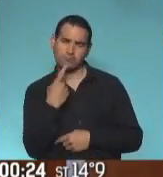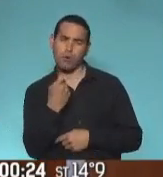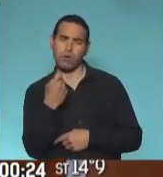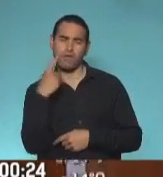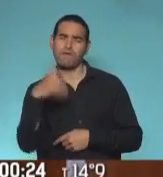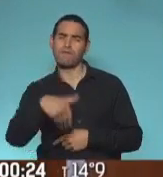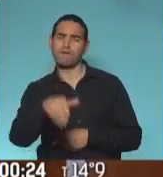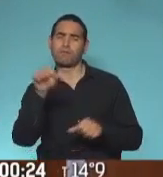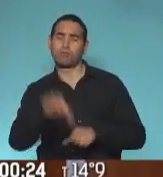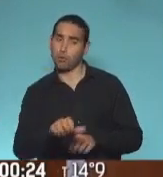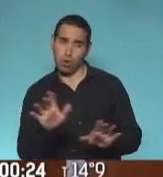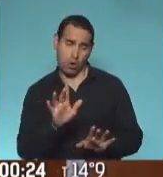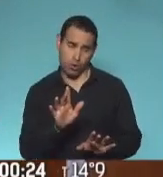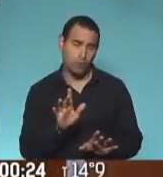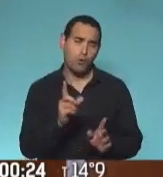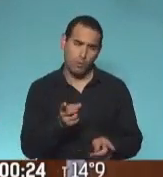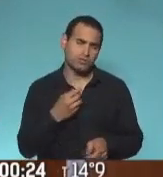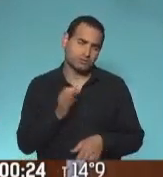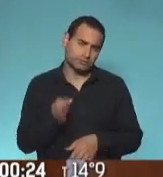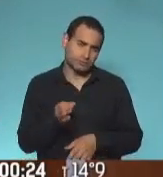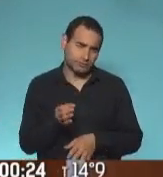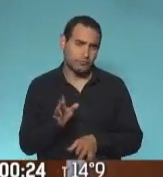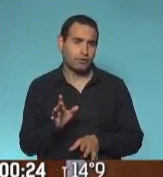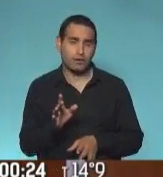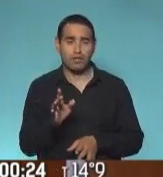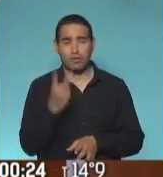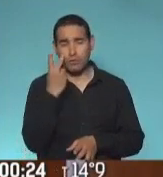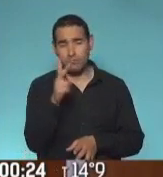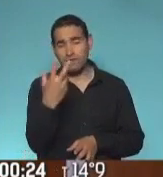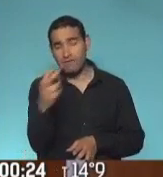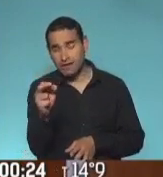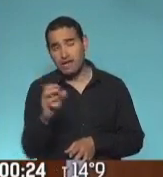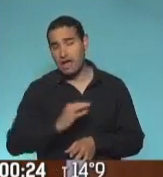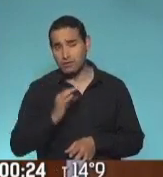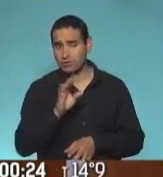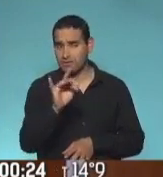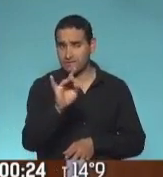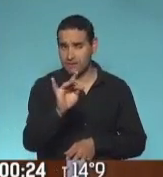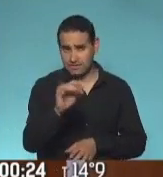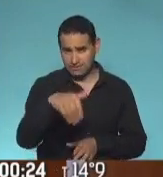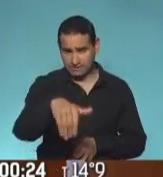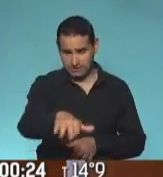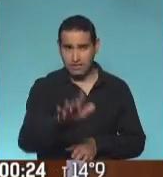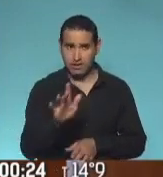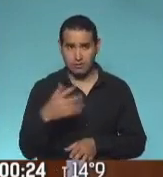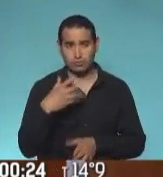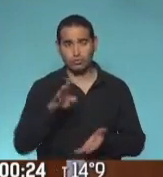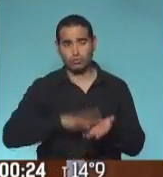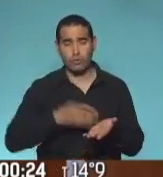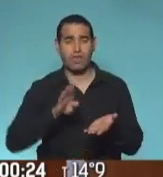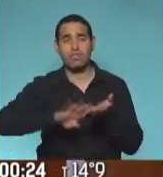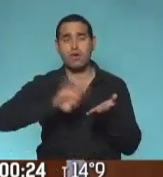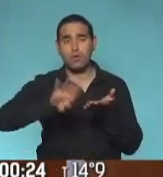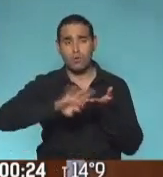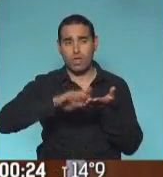pasar esto, pero sí sabíamos que el 2020 era un año difícil en términos de cumplimiento de pagos de la